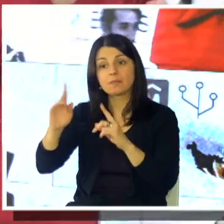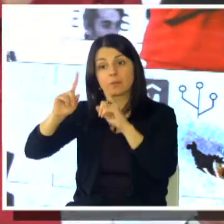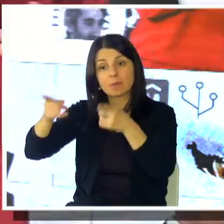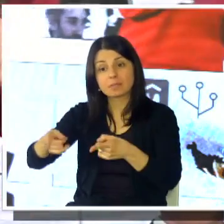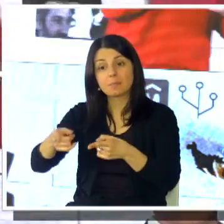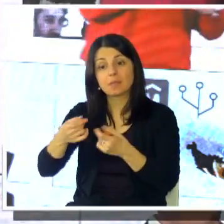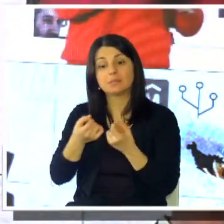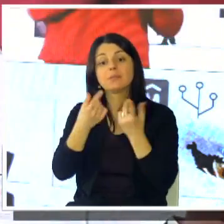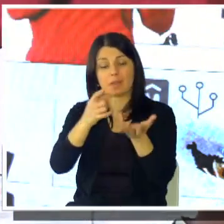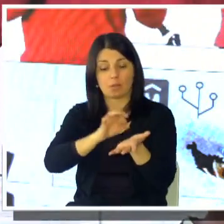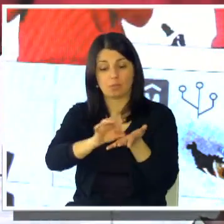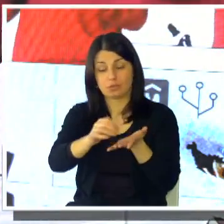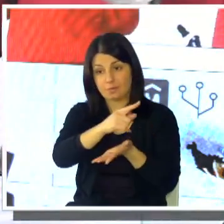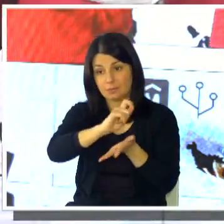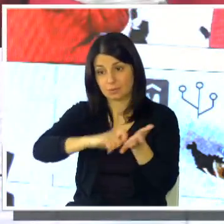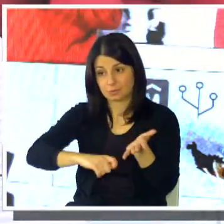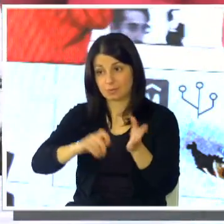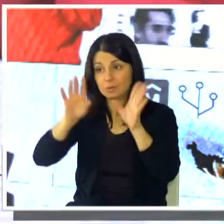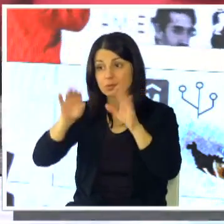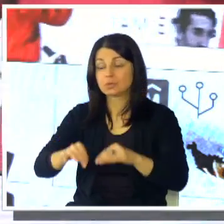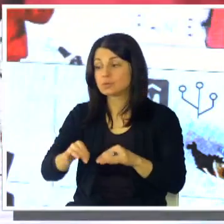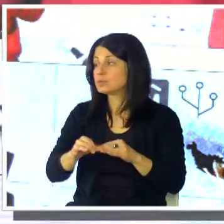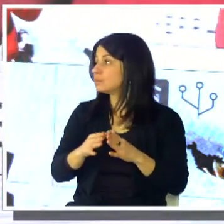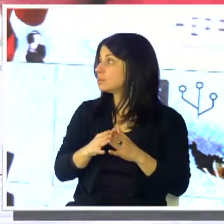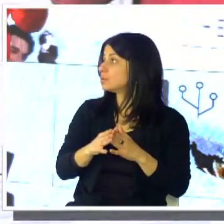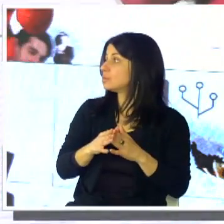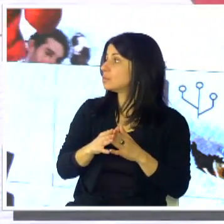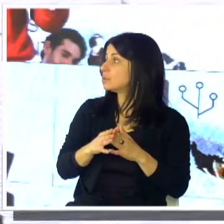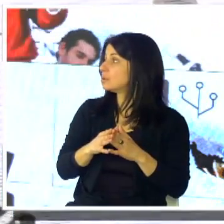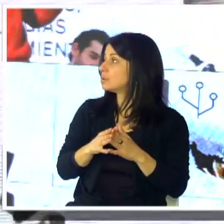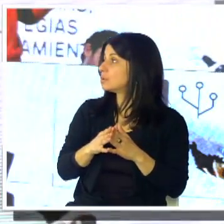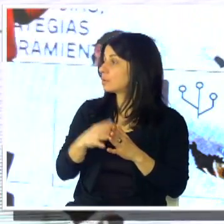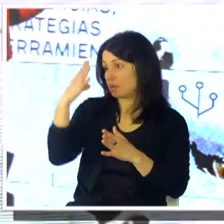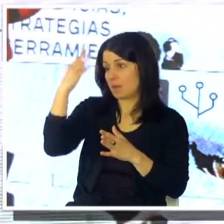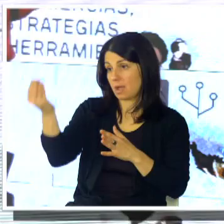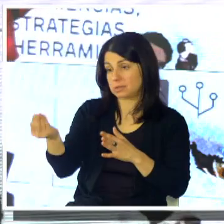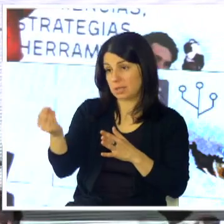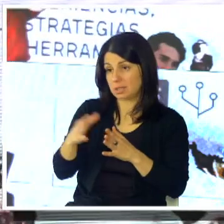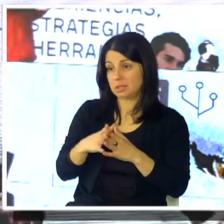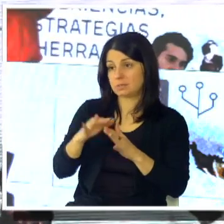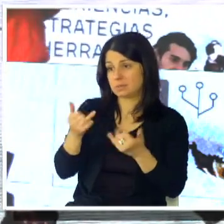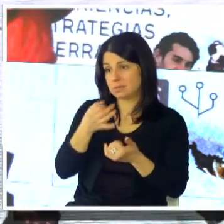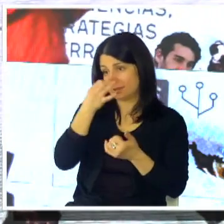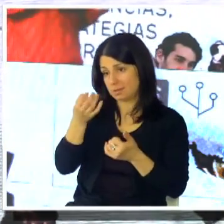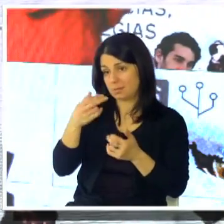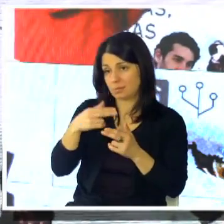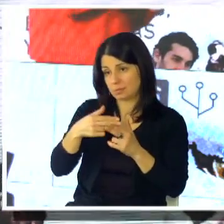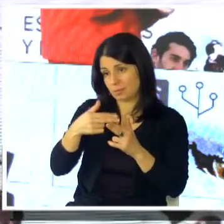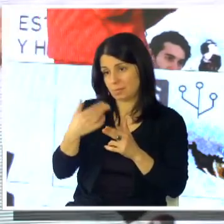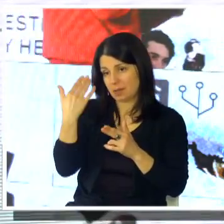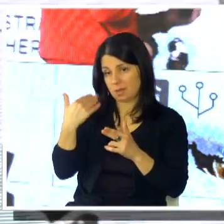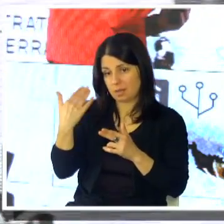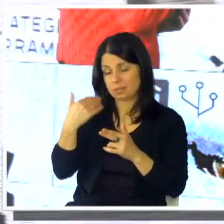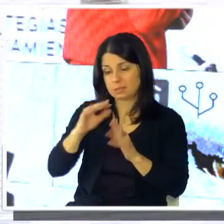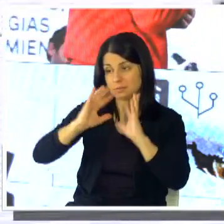como servicio, todo apoyado sobre los data centers de Antel, que ya hemos nombrado en muchos eventos de